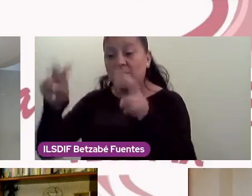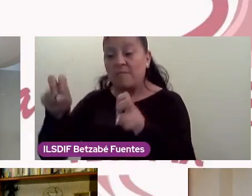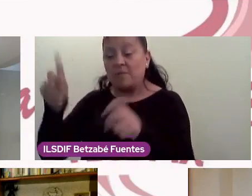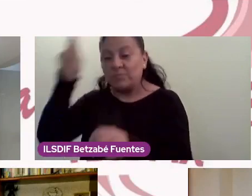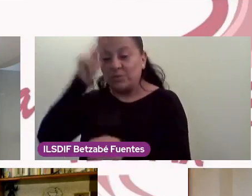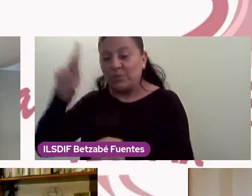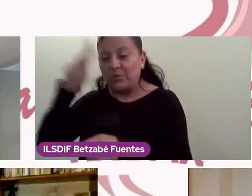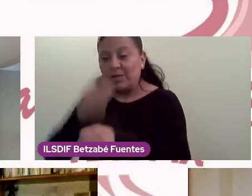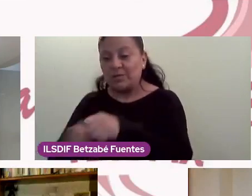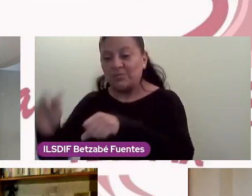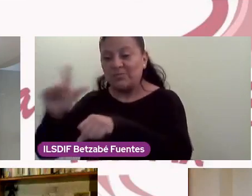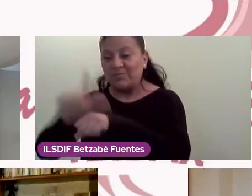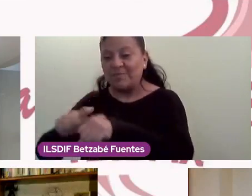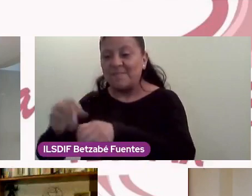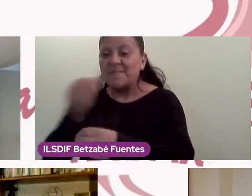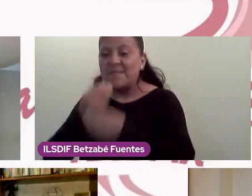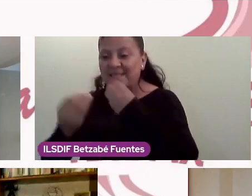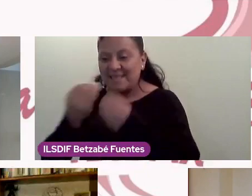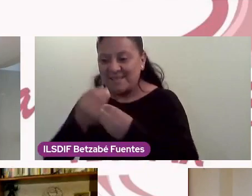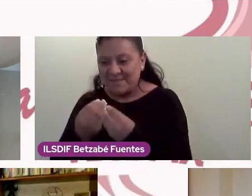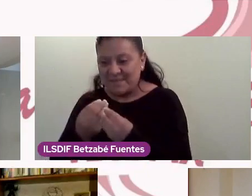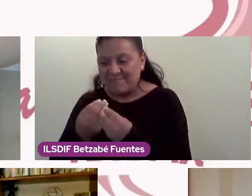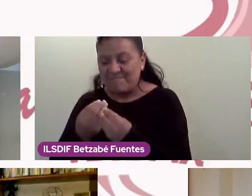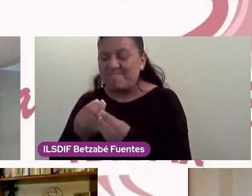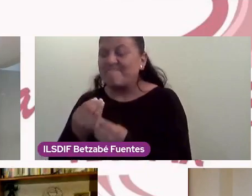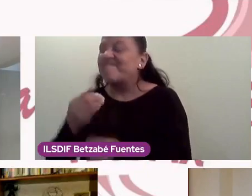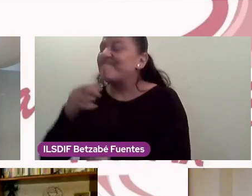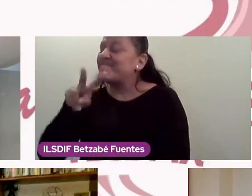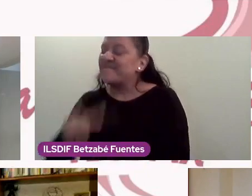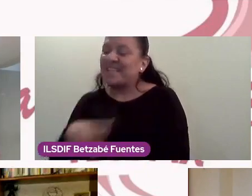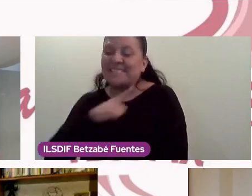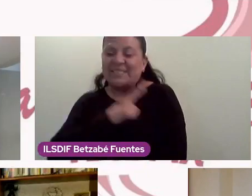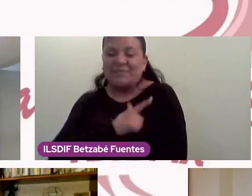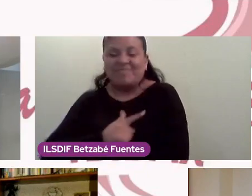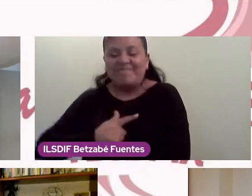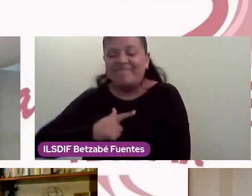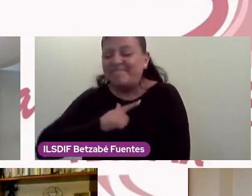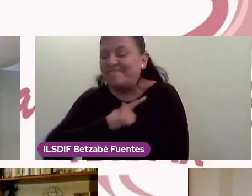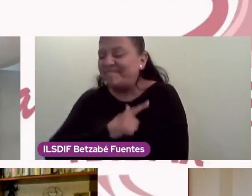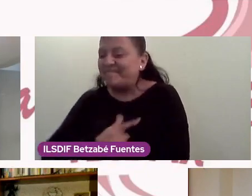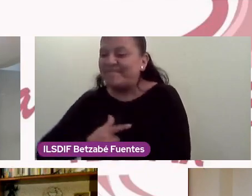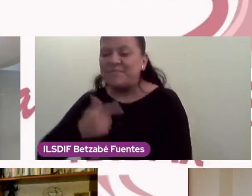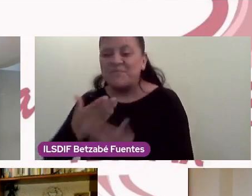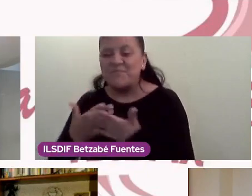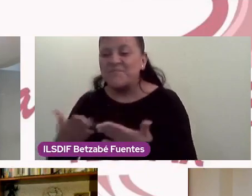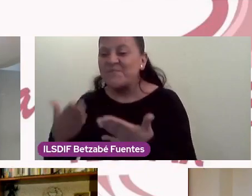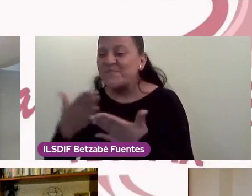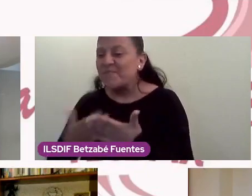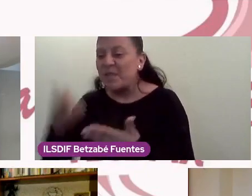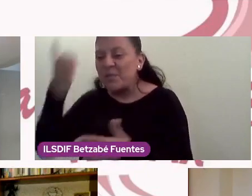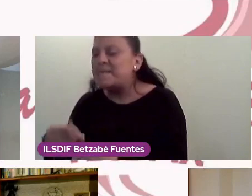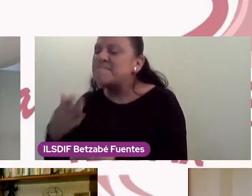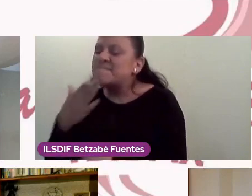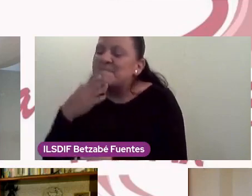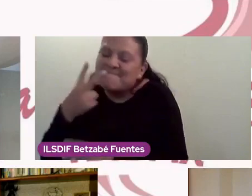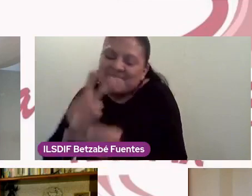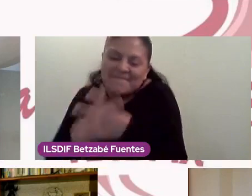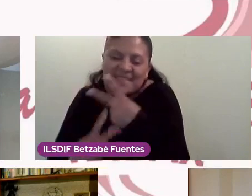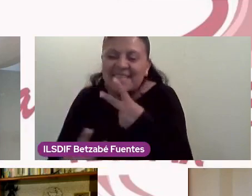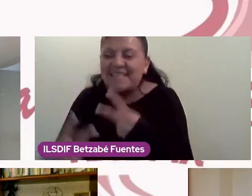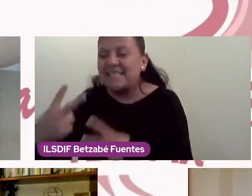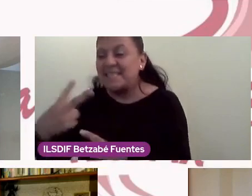a Noemí, Ana Patti y que estará haciendo espejo con Betsabe. Y bueno, ellas forman parte de la Academia de Lengua de Señas